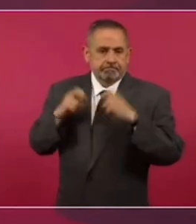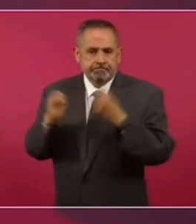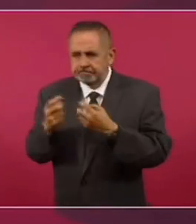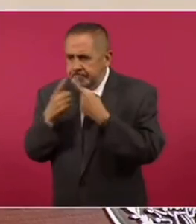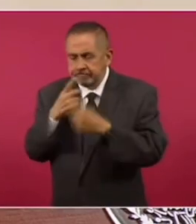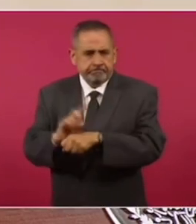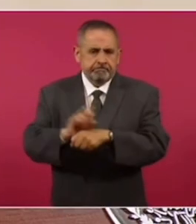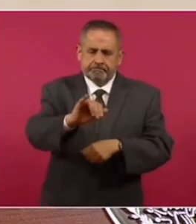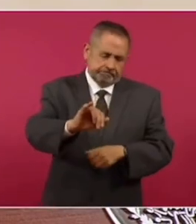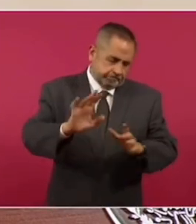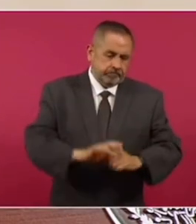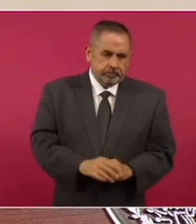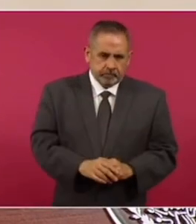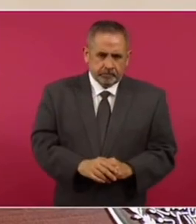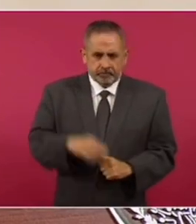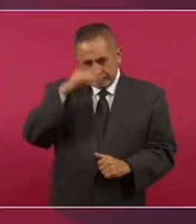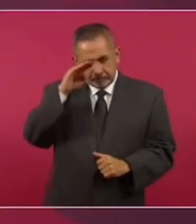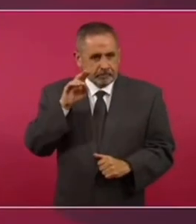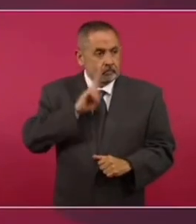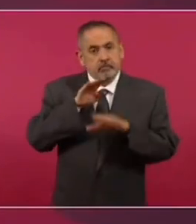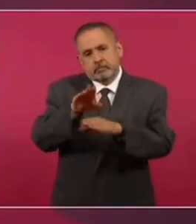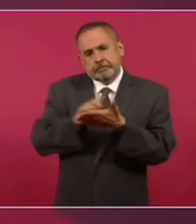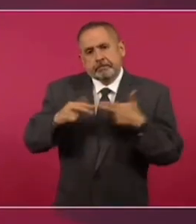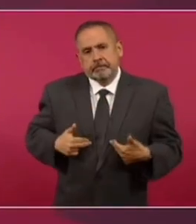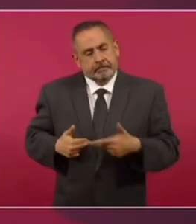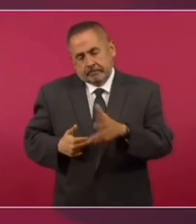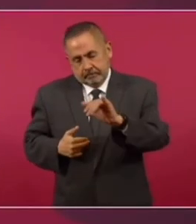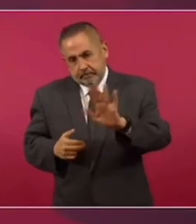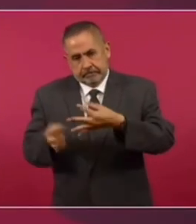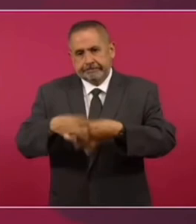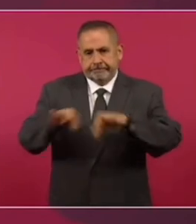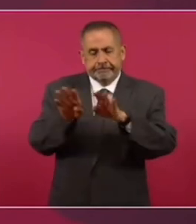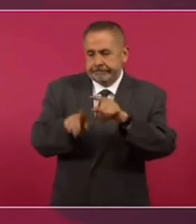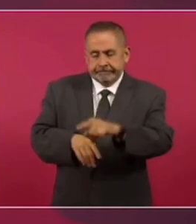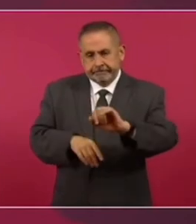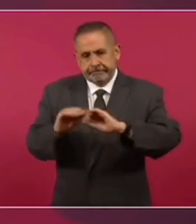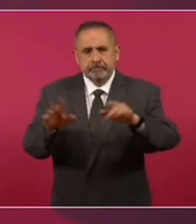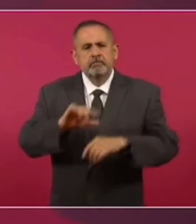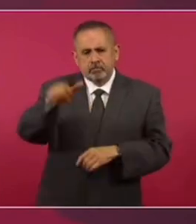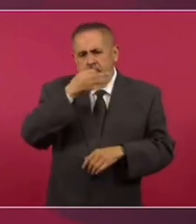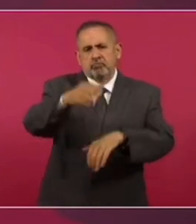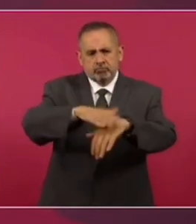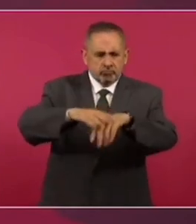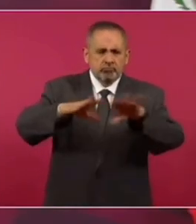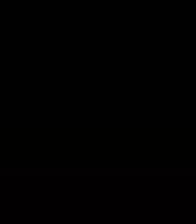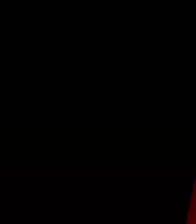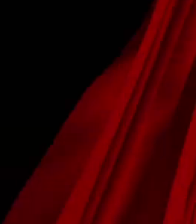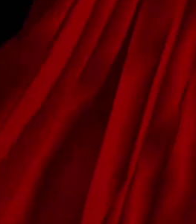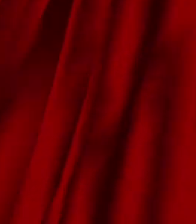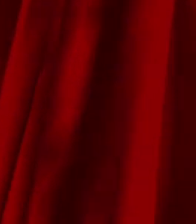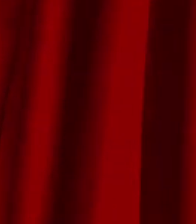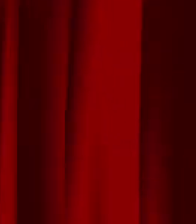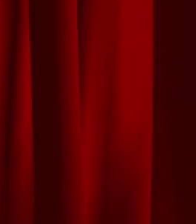diariamente. Es algo que tiene que ver con derechos humanos, que es importantísimo. Y ya les vamos a informar.